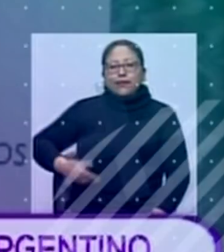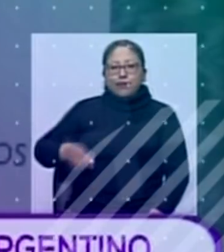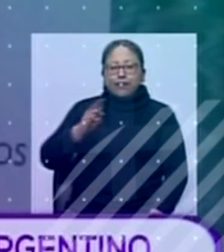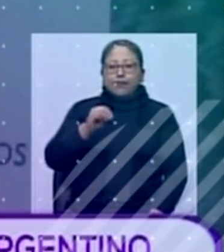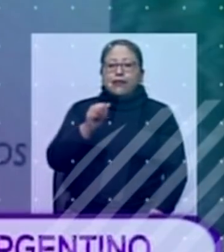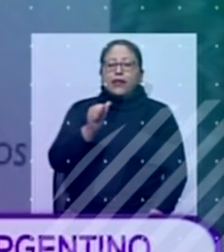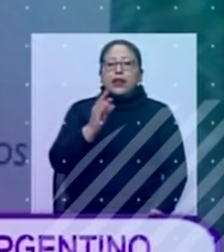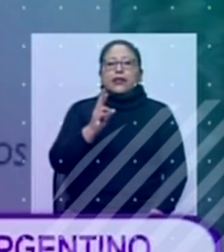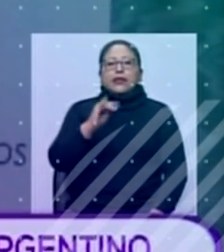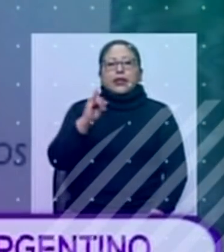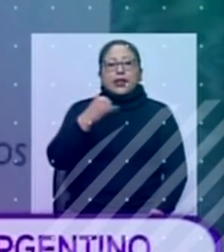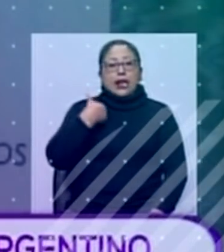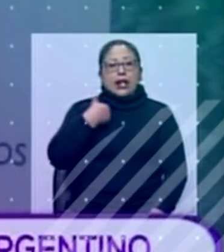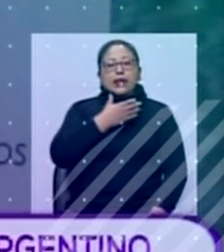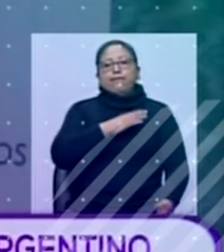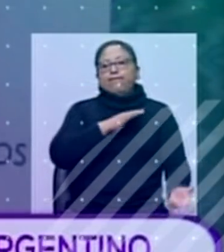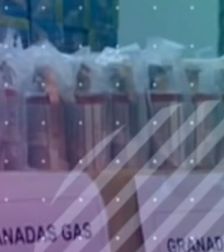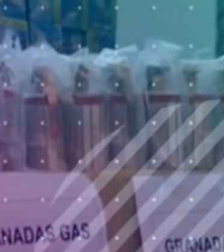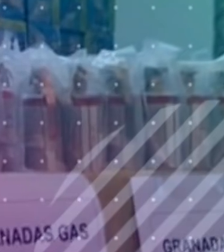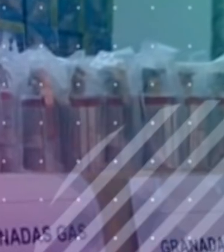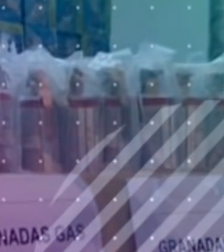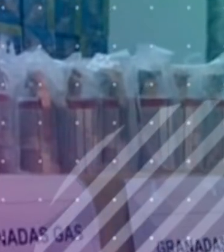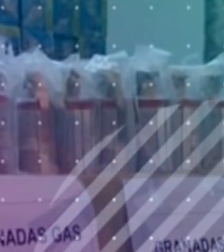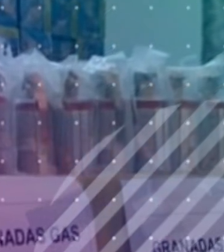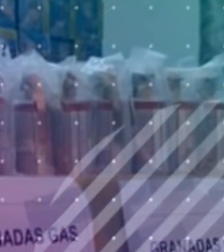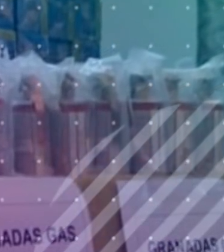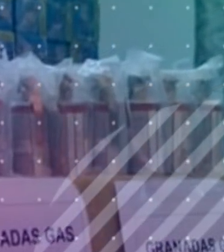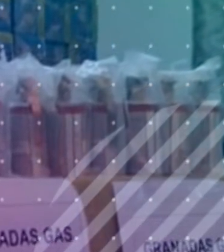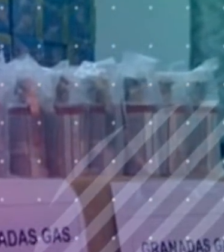irregular hacia Bolivia sobre lo que sucedió.